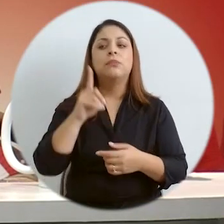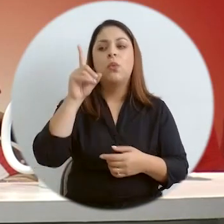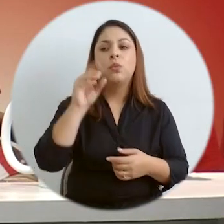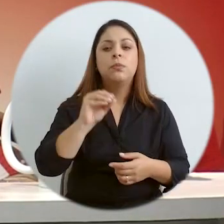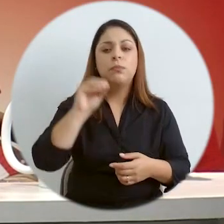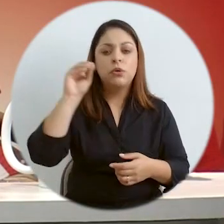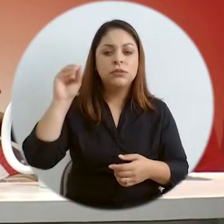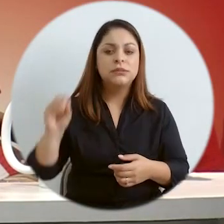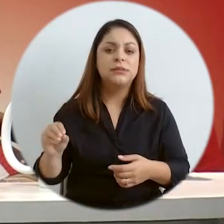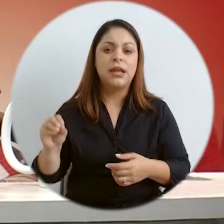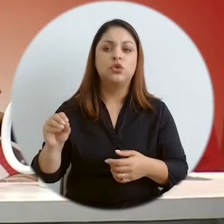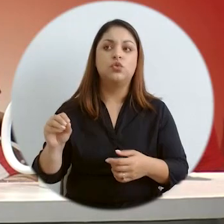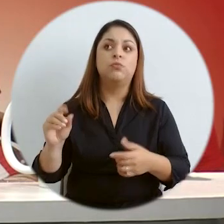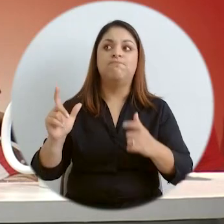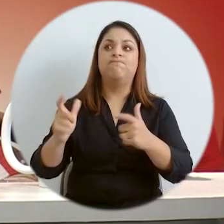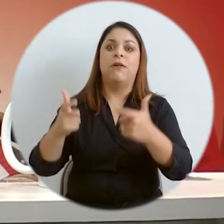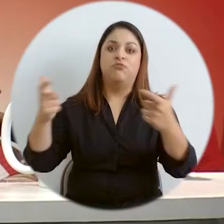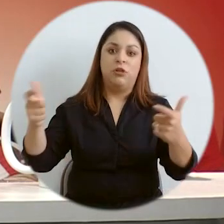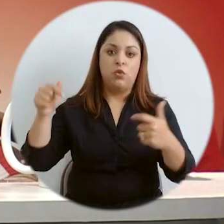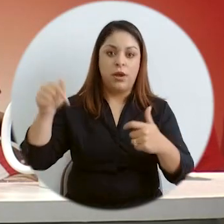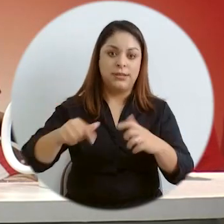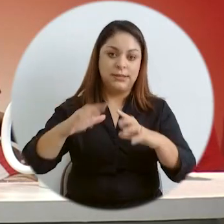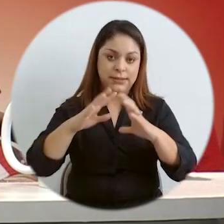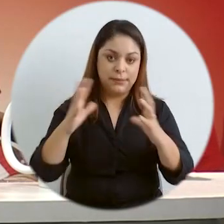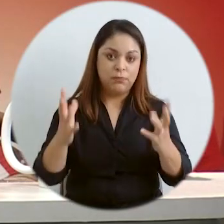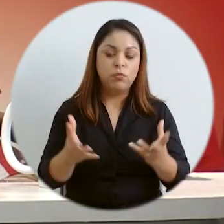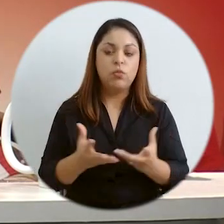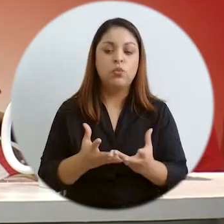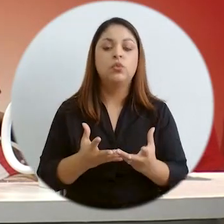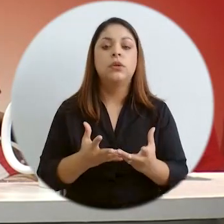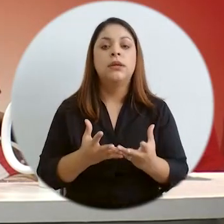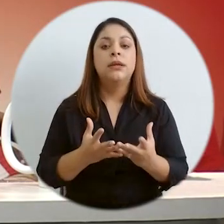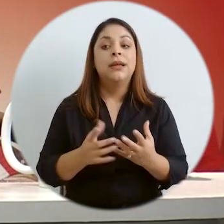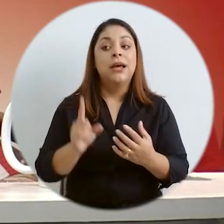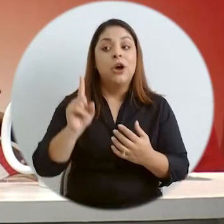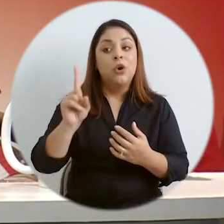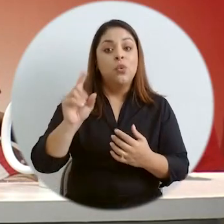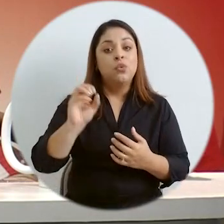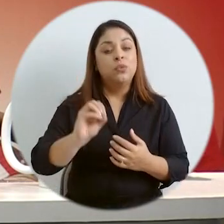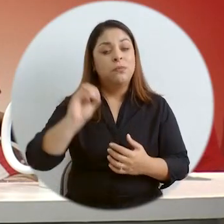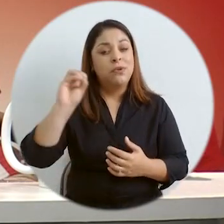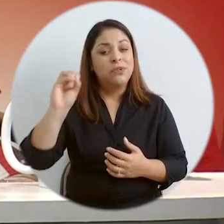1% más rico de este mundo, y pienso que este 1%